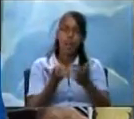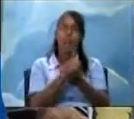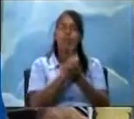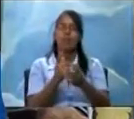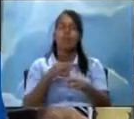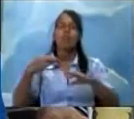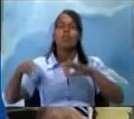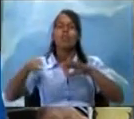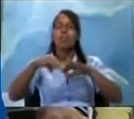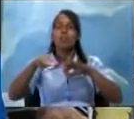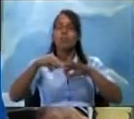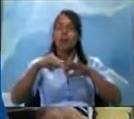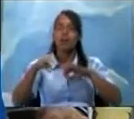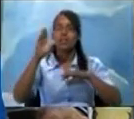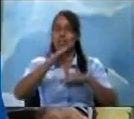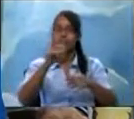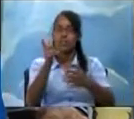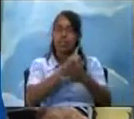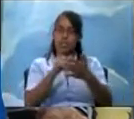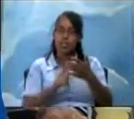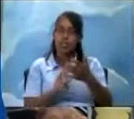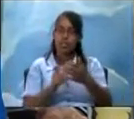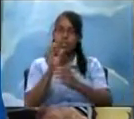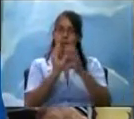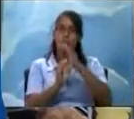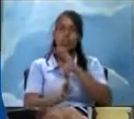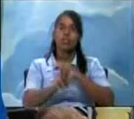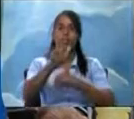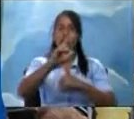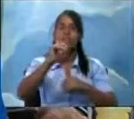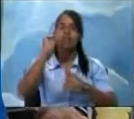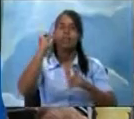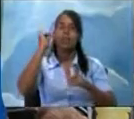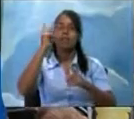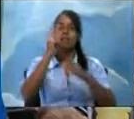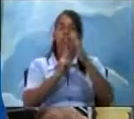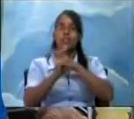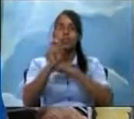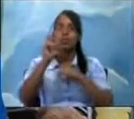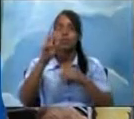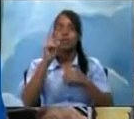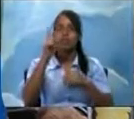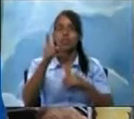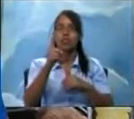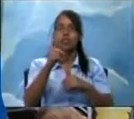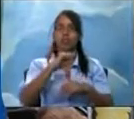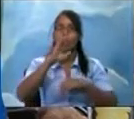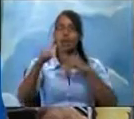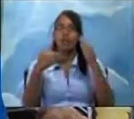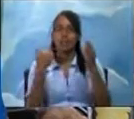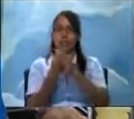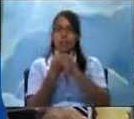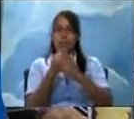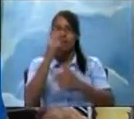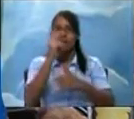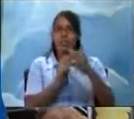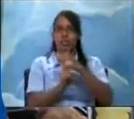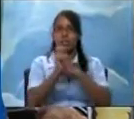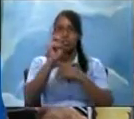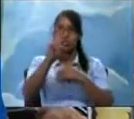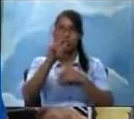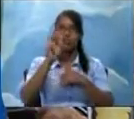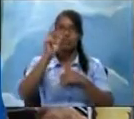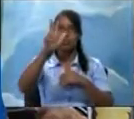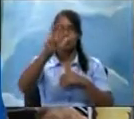de Marcos y estaremos leyendo en el capítulo 13 desde el versículo 21, estaremos estudiando hoy hasta el versículo